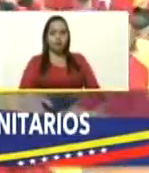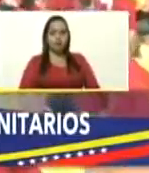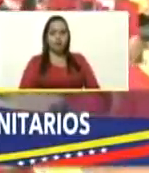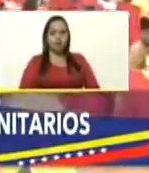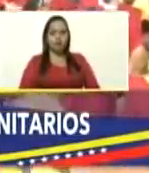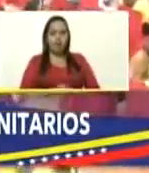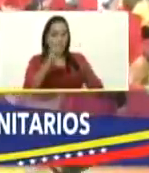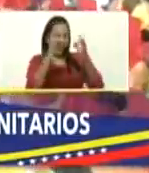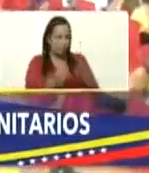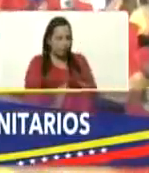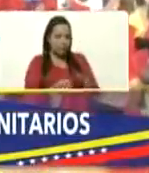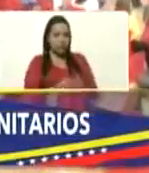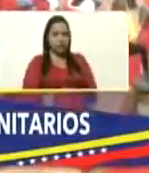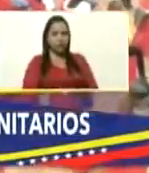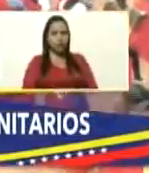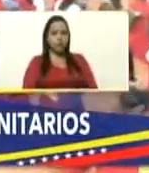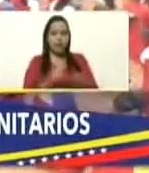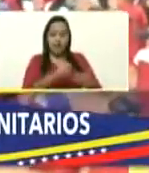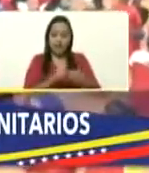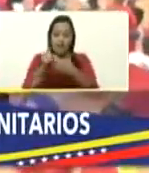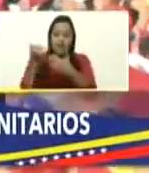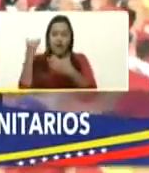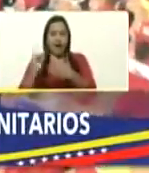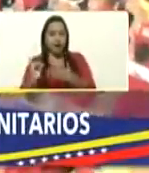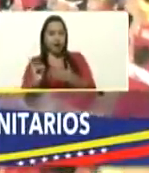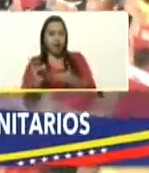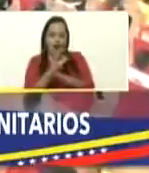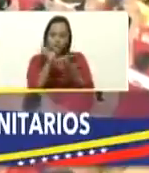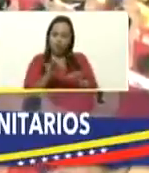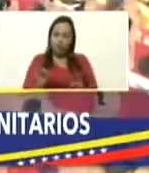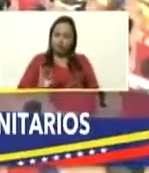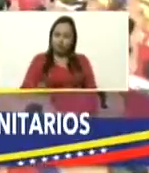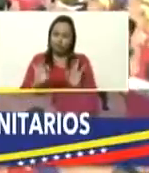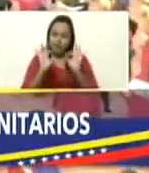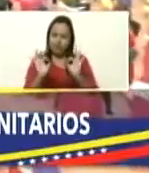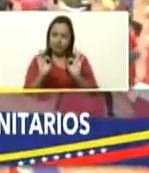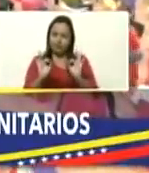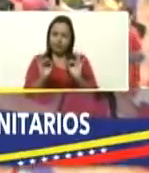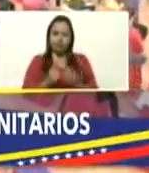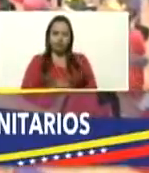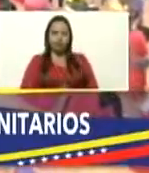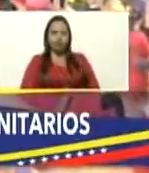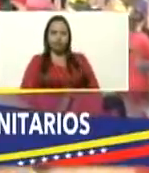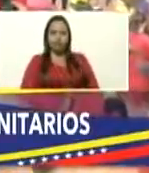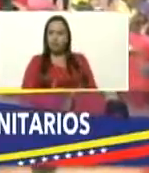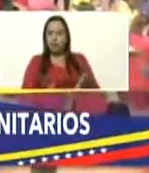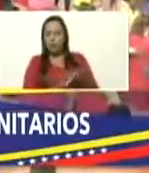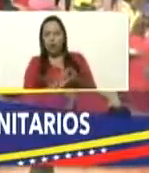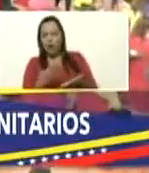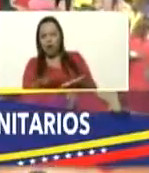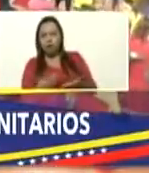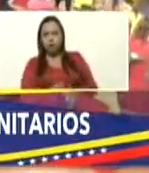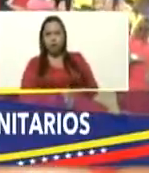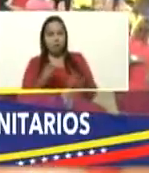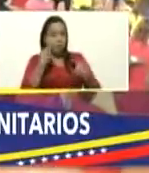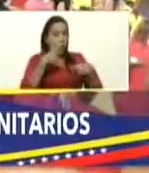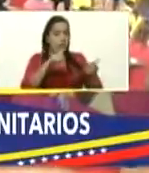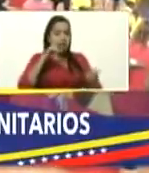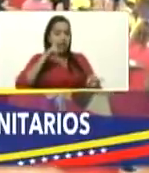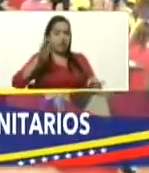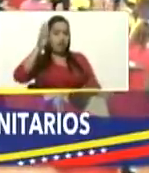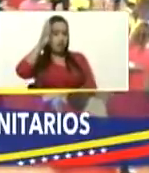alguna que los líderes tienen una particularidad, querido presidente, que es que pareciera que ven el